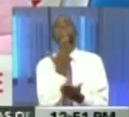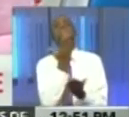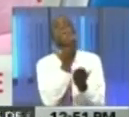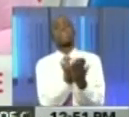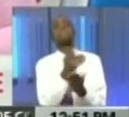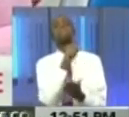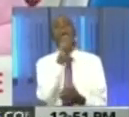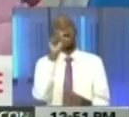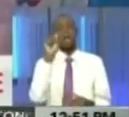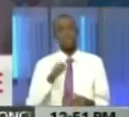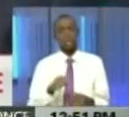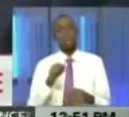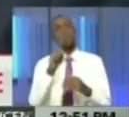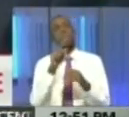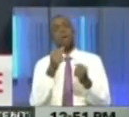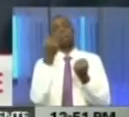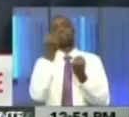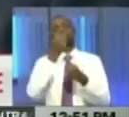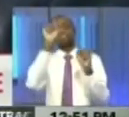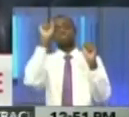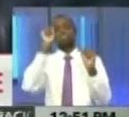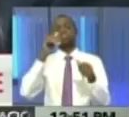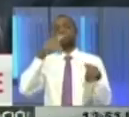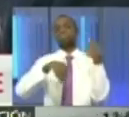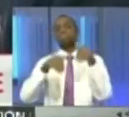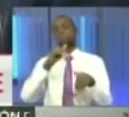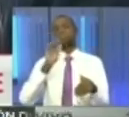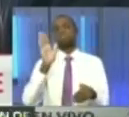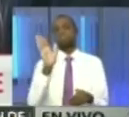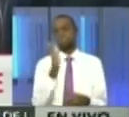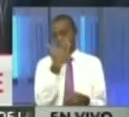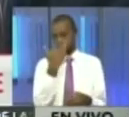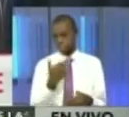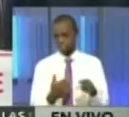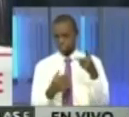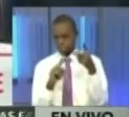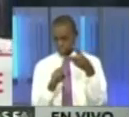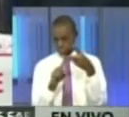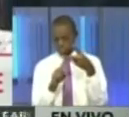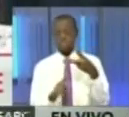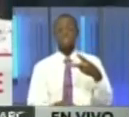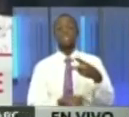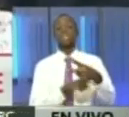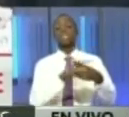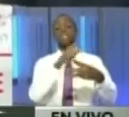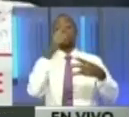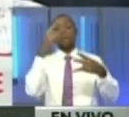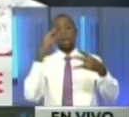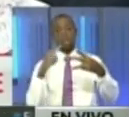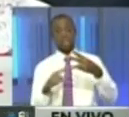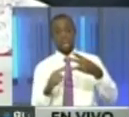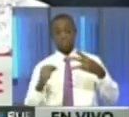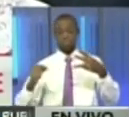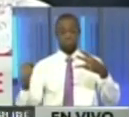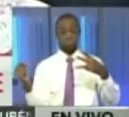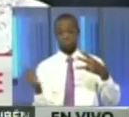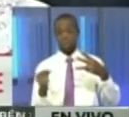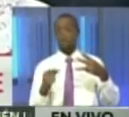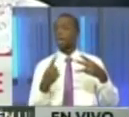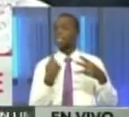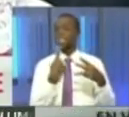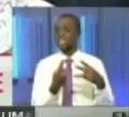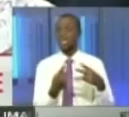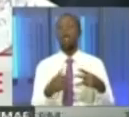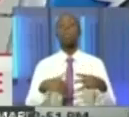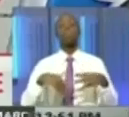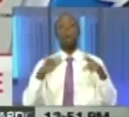para revocar un mandato. Segunda condición. Y luego nos establece una tercera condición, cuando igual o